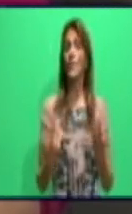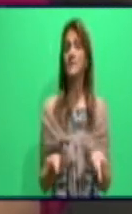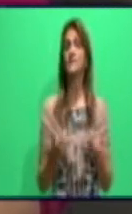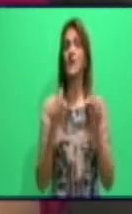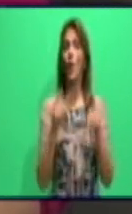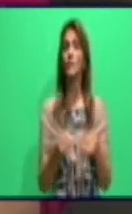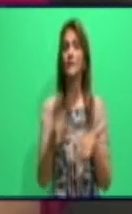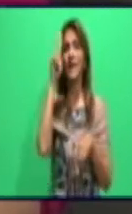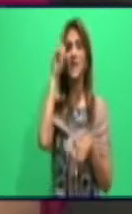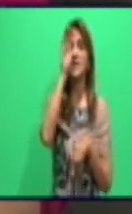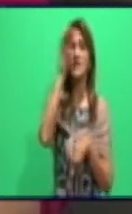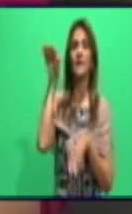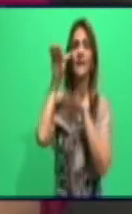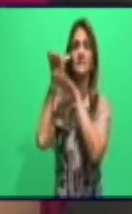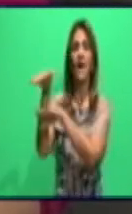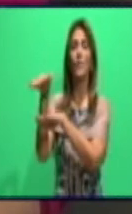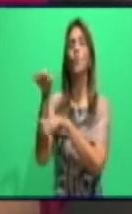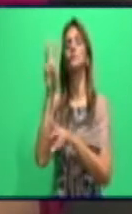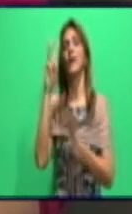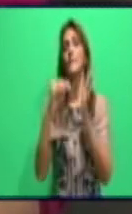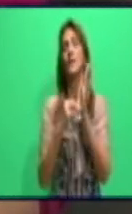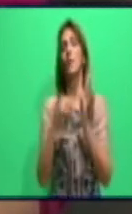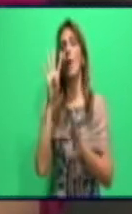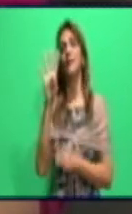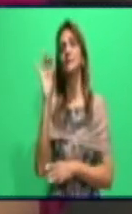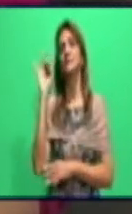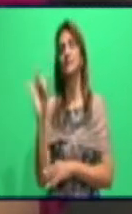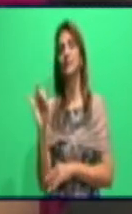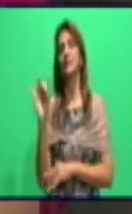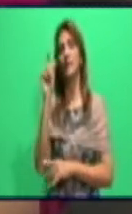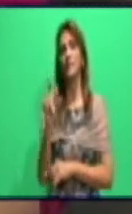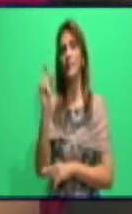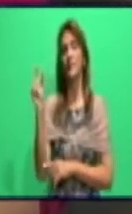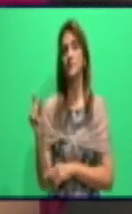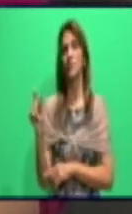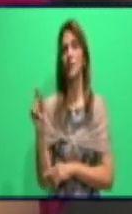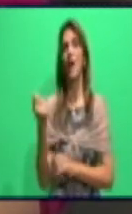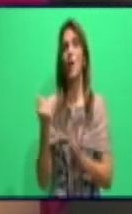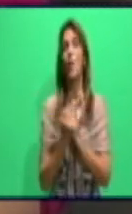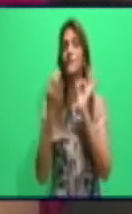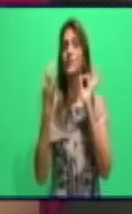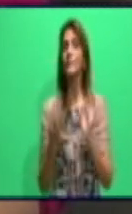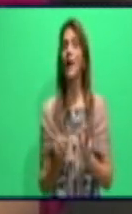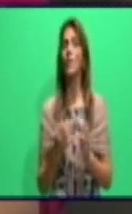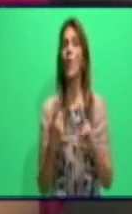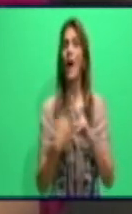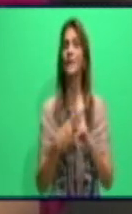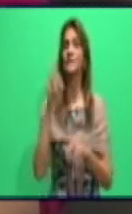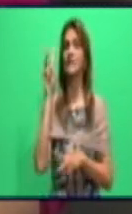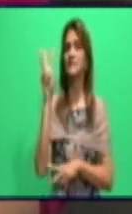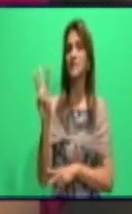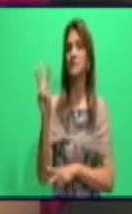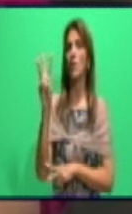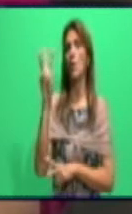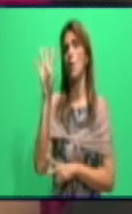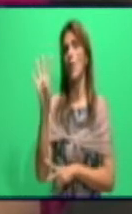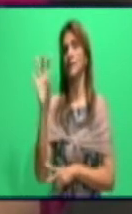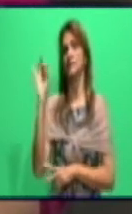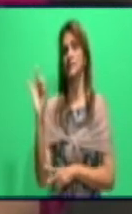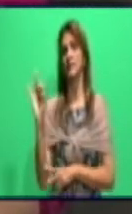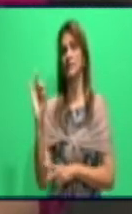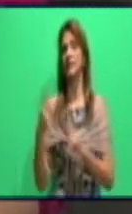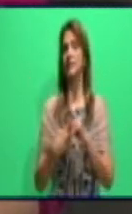ingresado 3.047 pacientes. Confirmados activos dentro de la provincia tenemos 340 pacientes y fuera